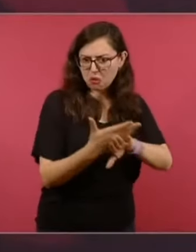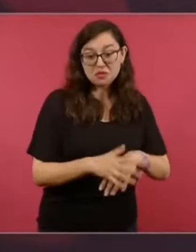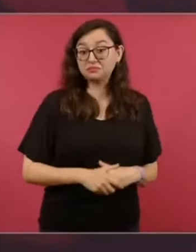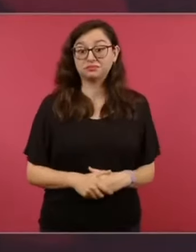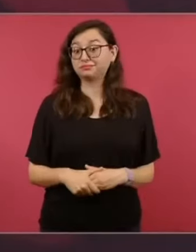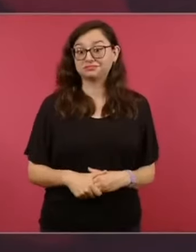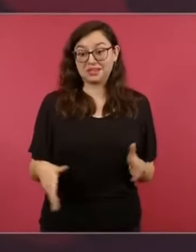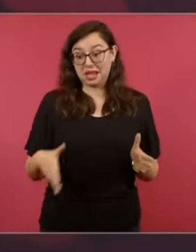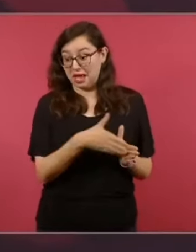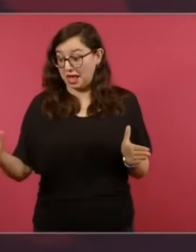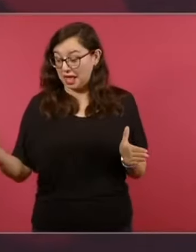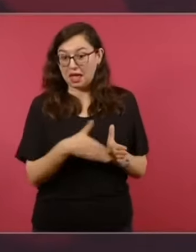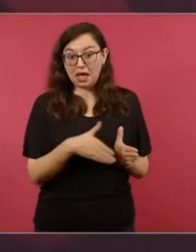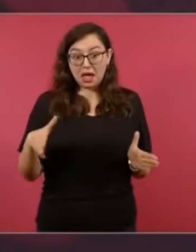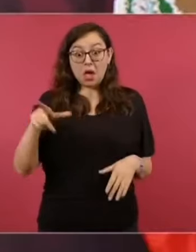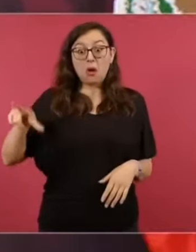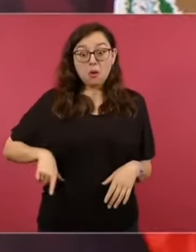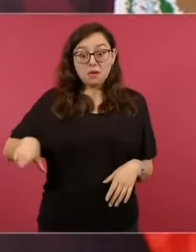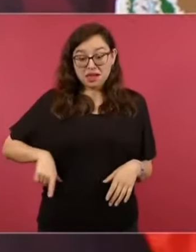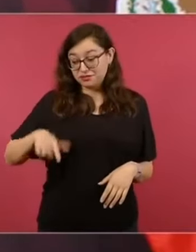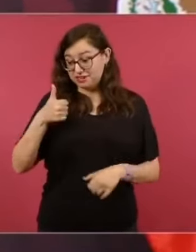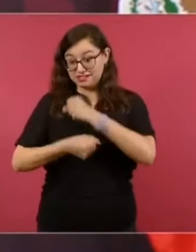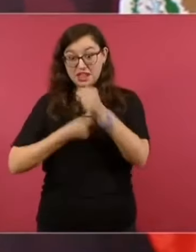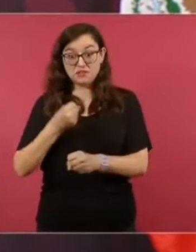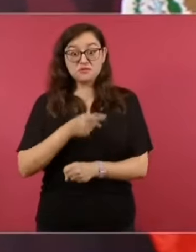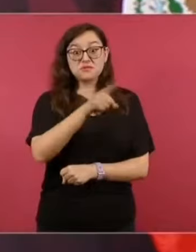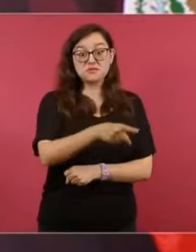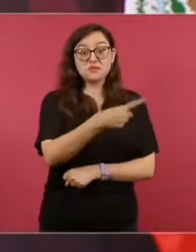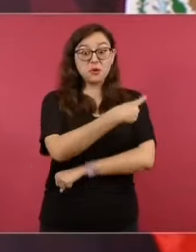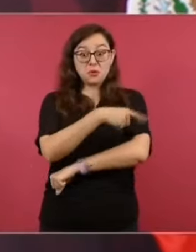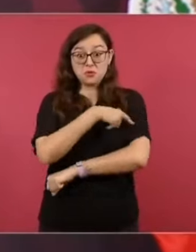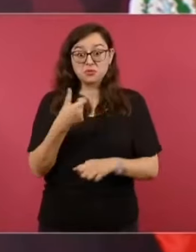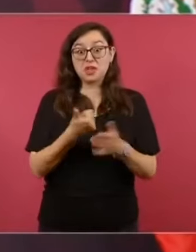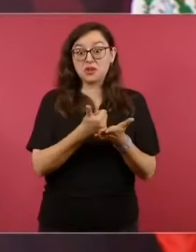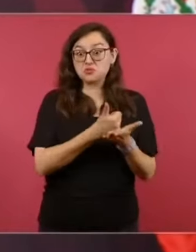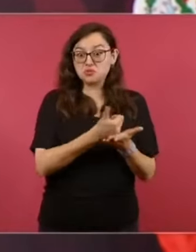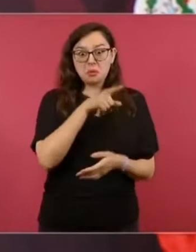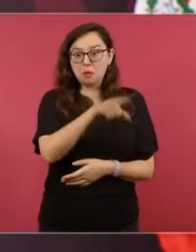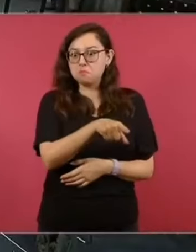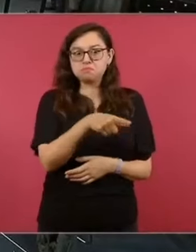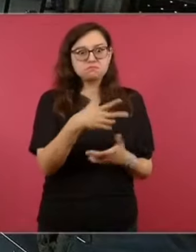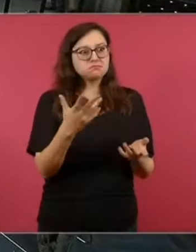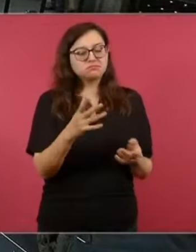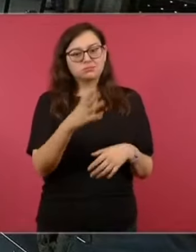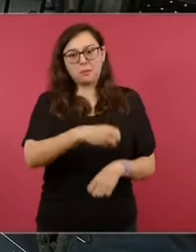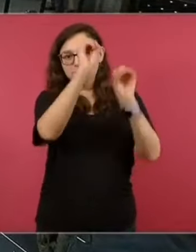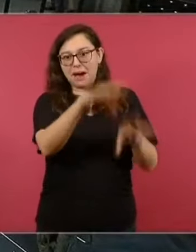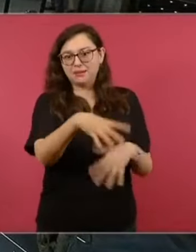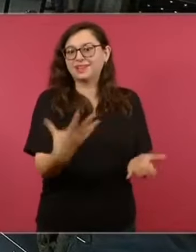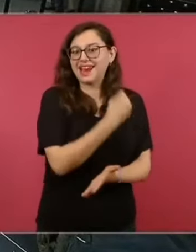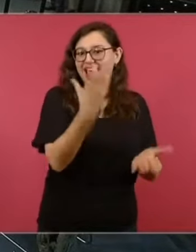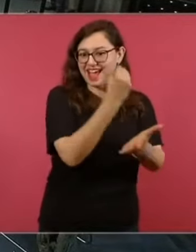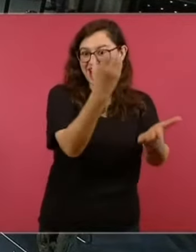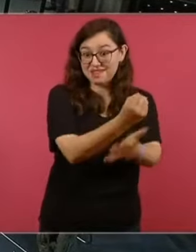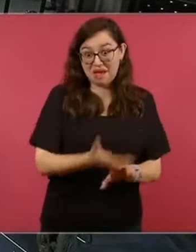En este gobierno fueron campeones y ya llevaban tiempo verdad